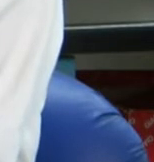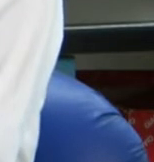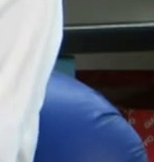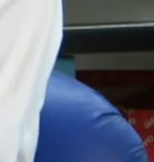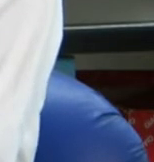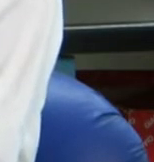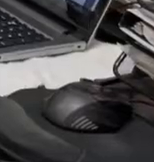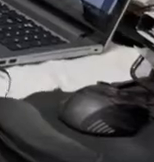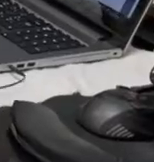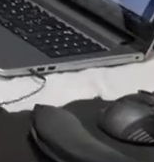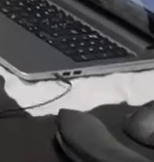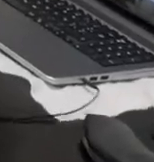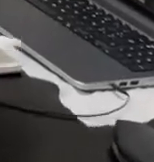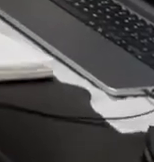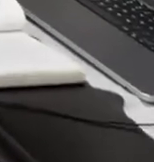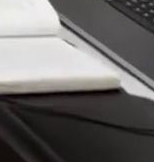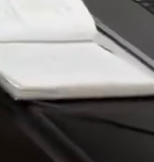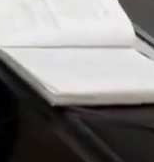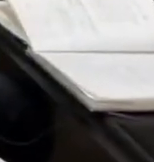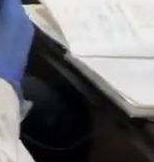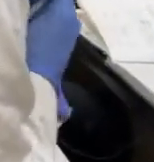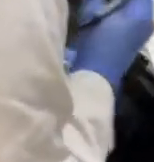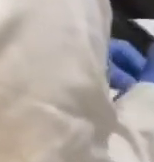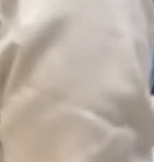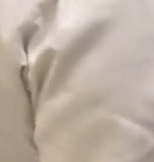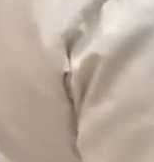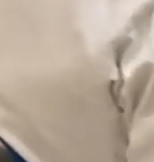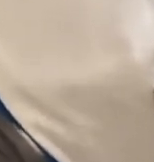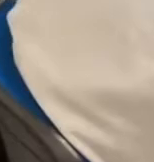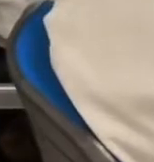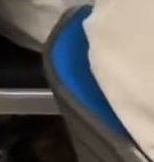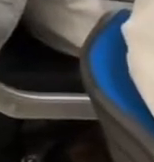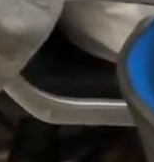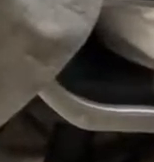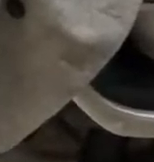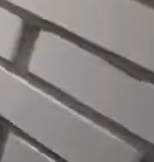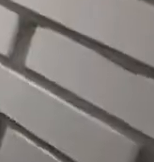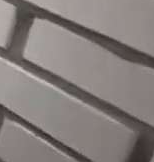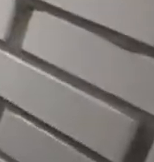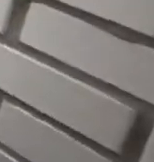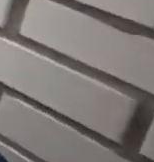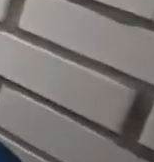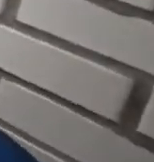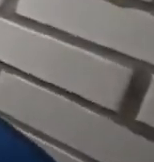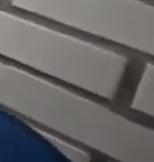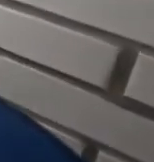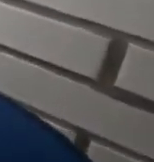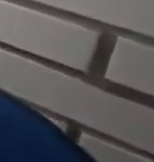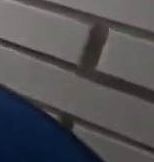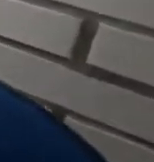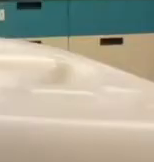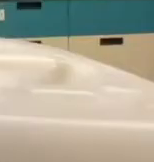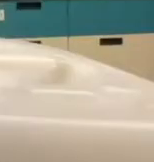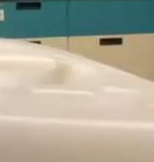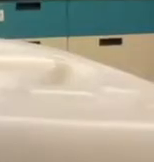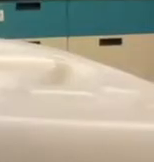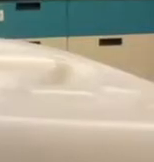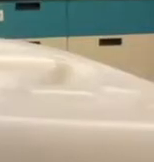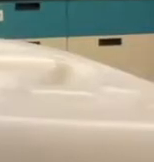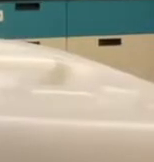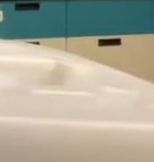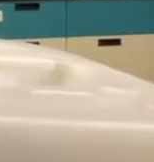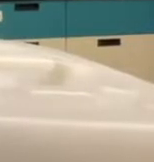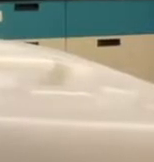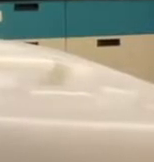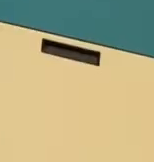presentan alteraciones en el hígado y el consumo del dióxido de titanio grado alimenticio exacerba este